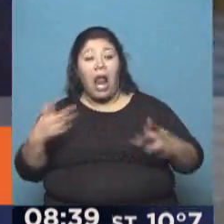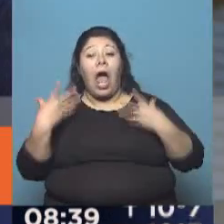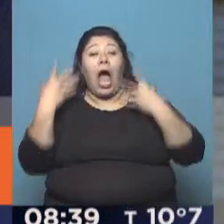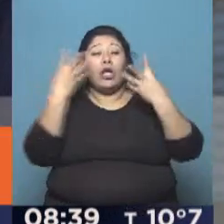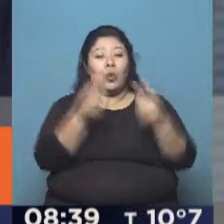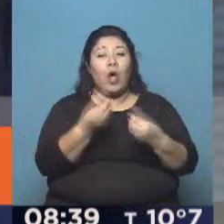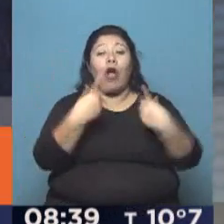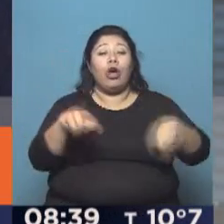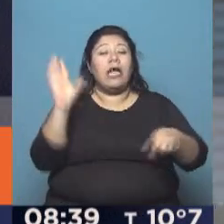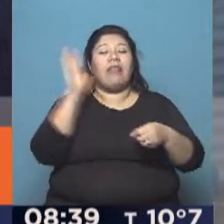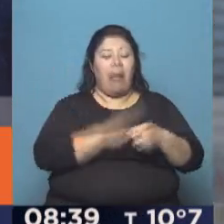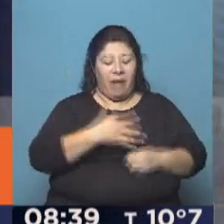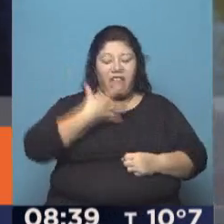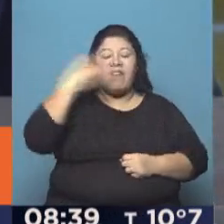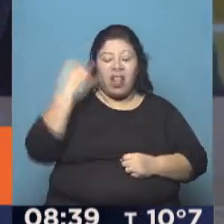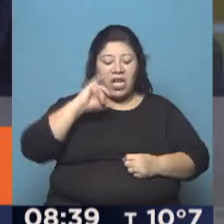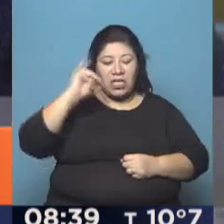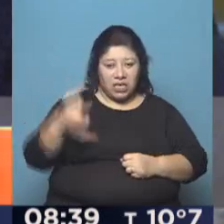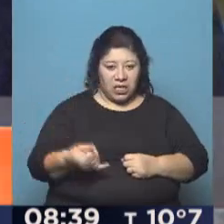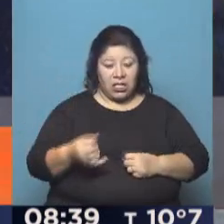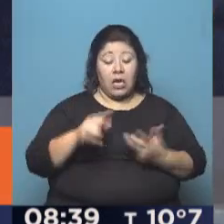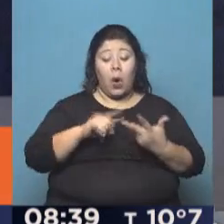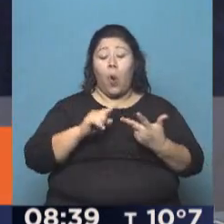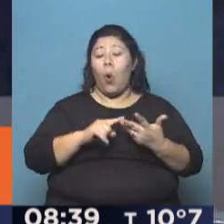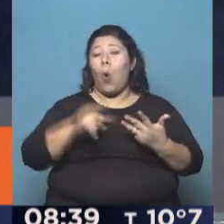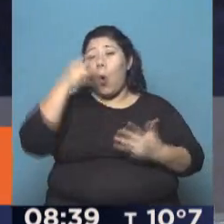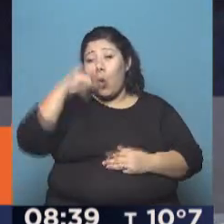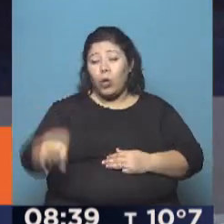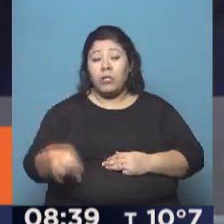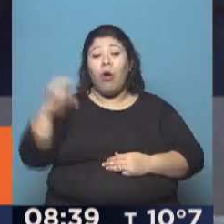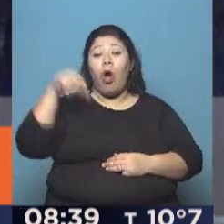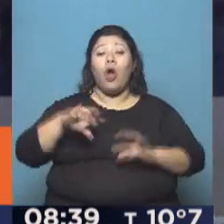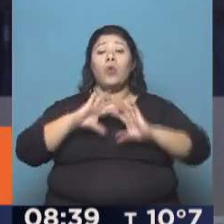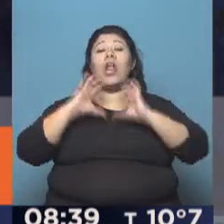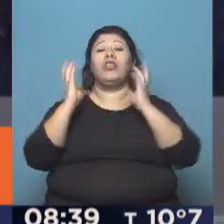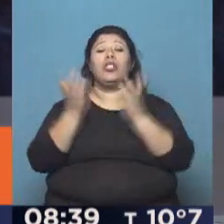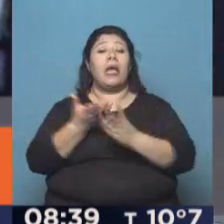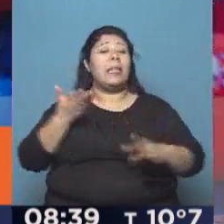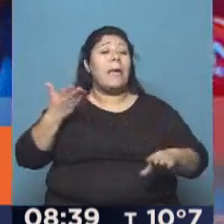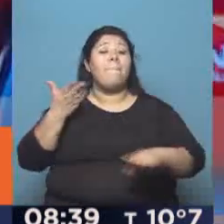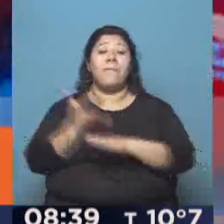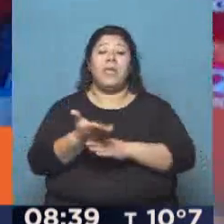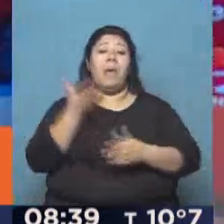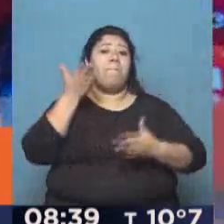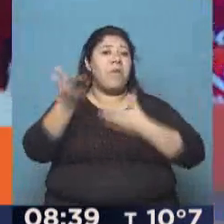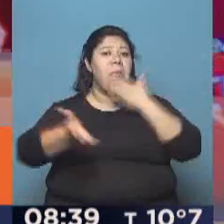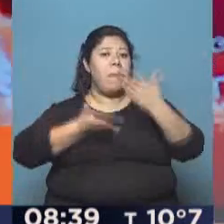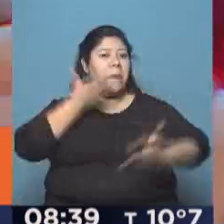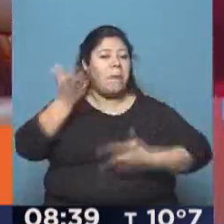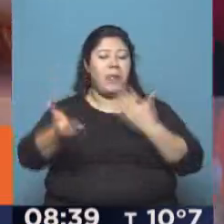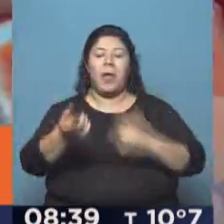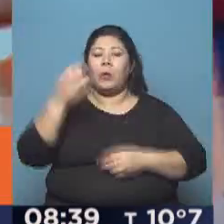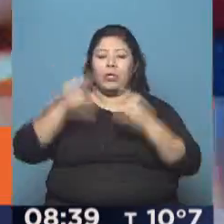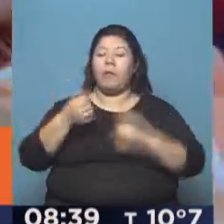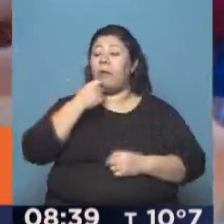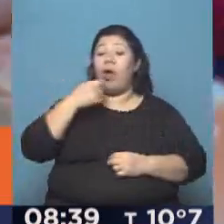Sí también eso existió y el último elemento Es que hoy hay una sociedad que demanda porque también cuando a mí me paran en la calle y me